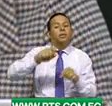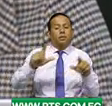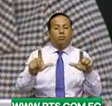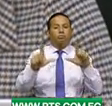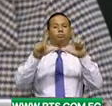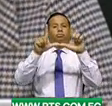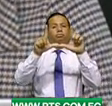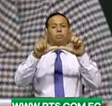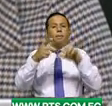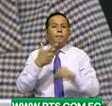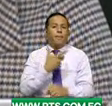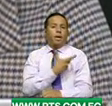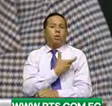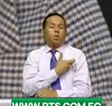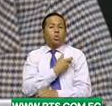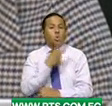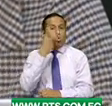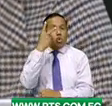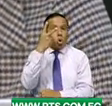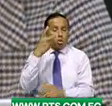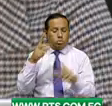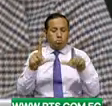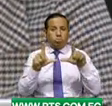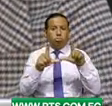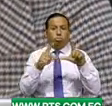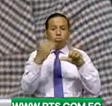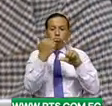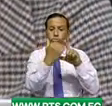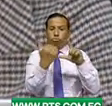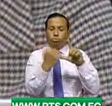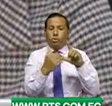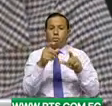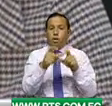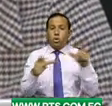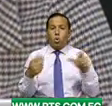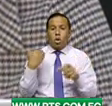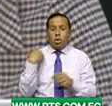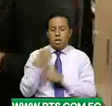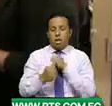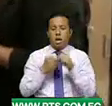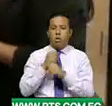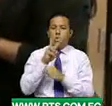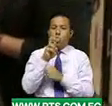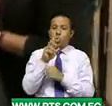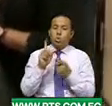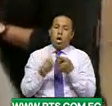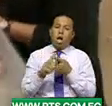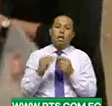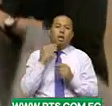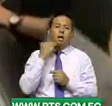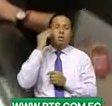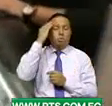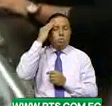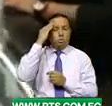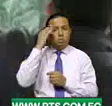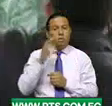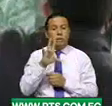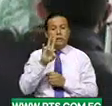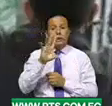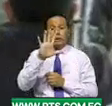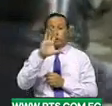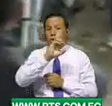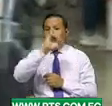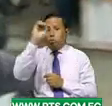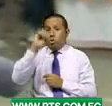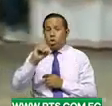vacunación, con dos dosis en personas de 12 años y mayores. Como el 75% en centros comerciales,